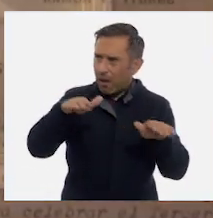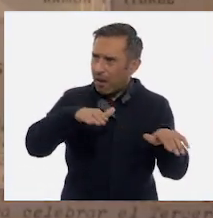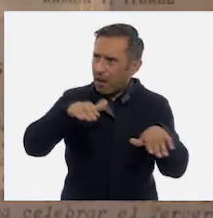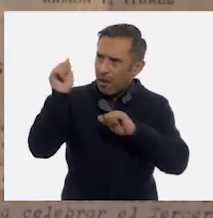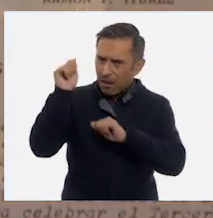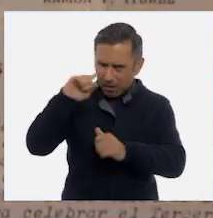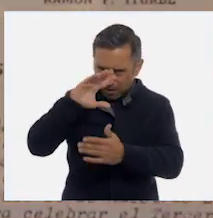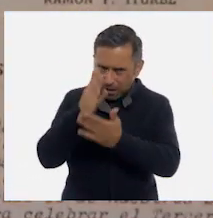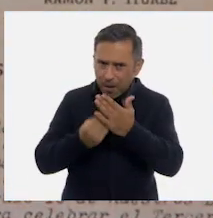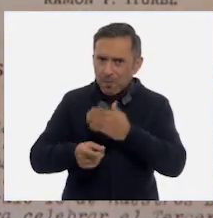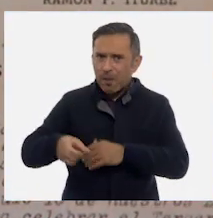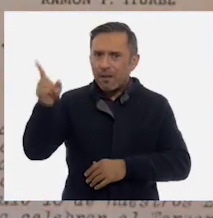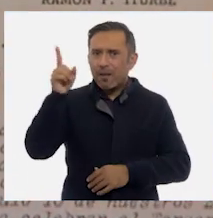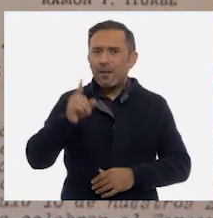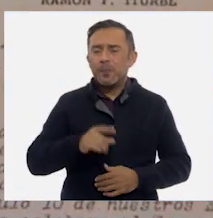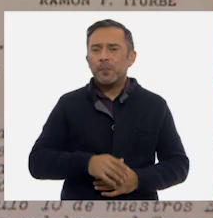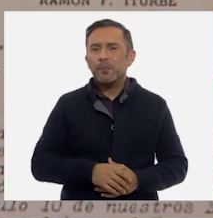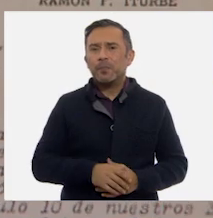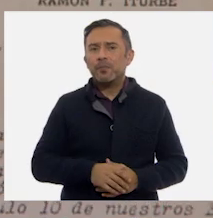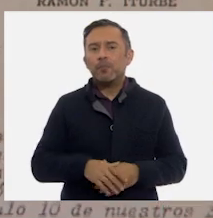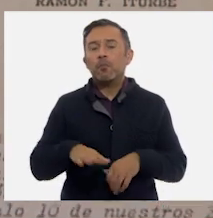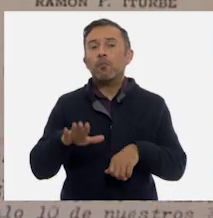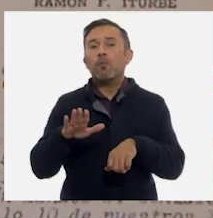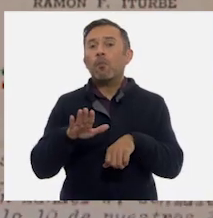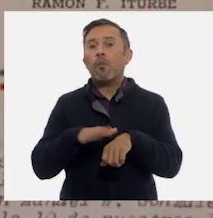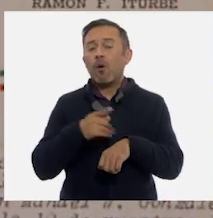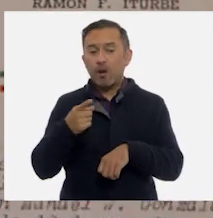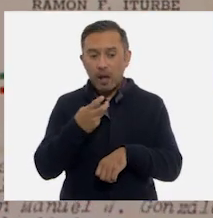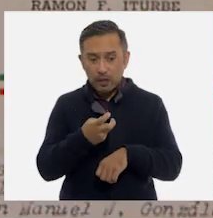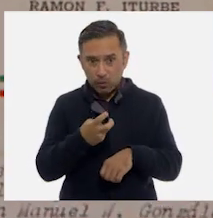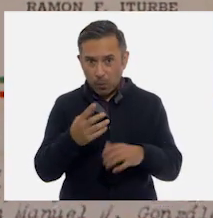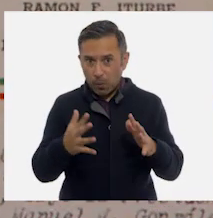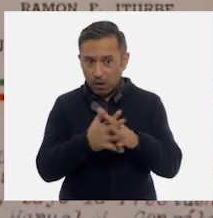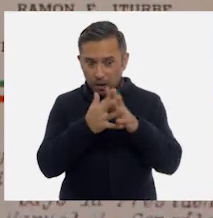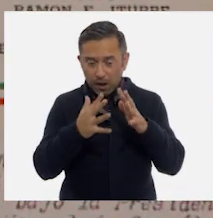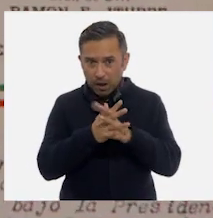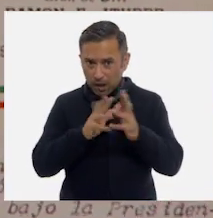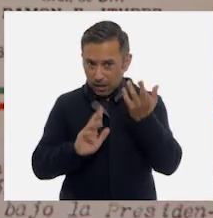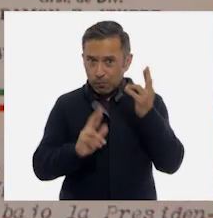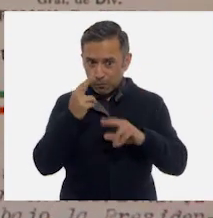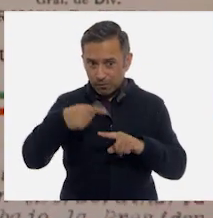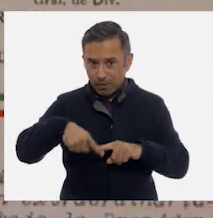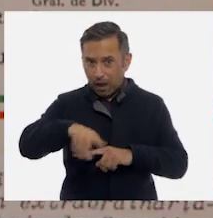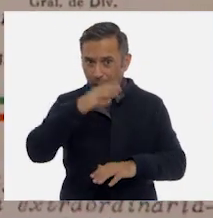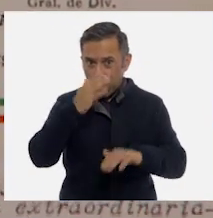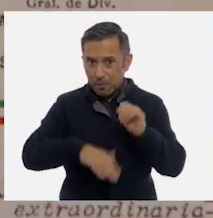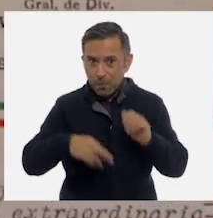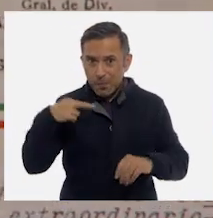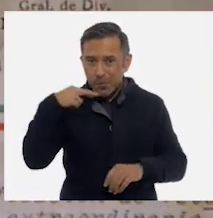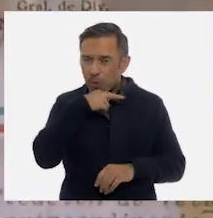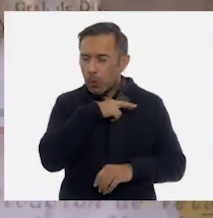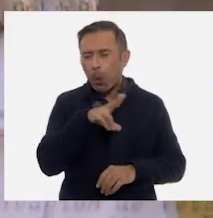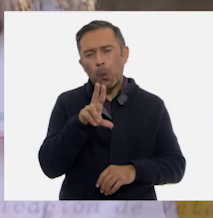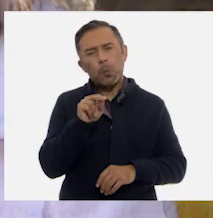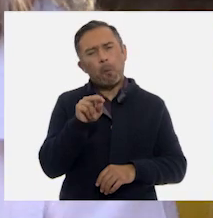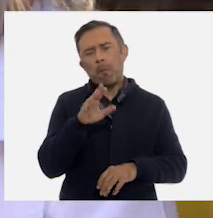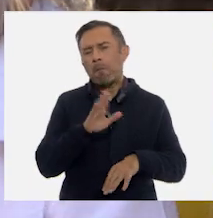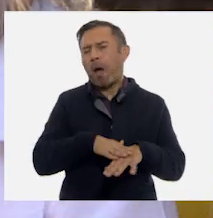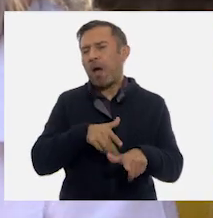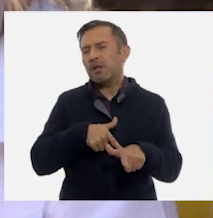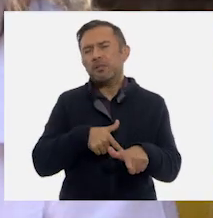van, porque esto no se va a acabar pronto, esta revolución no se va a acabar.